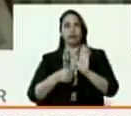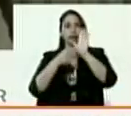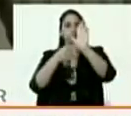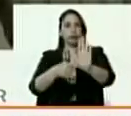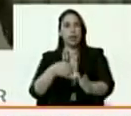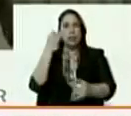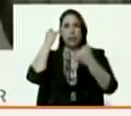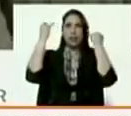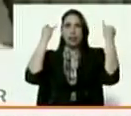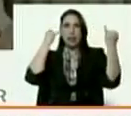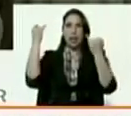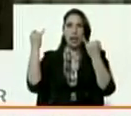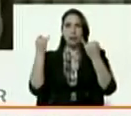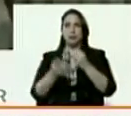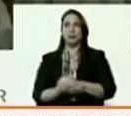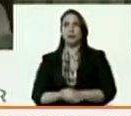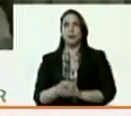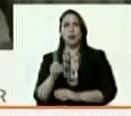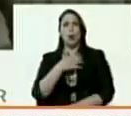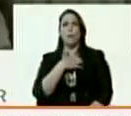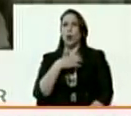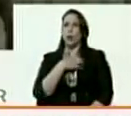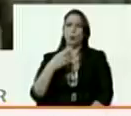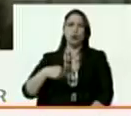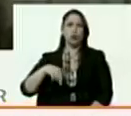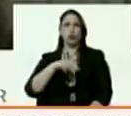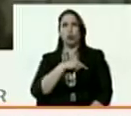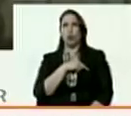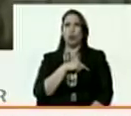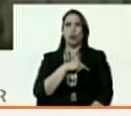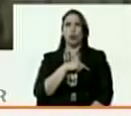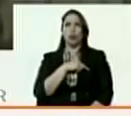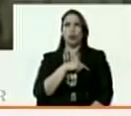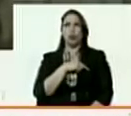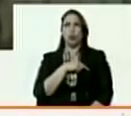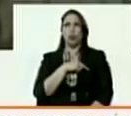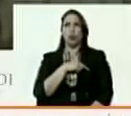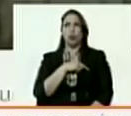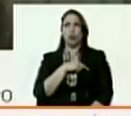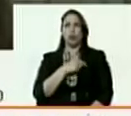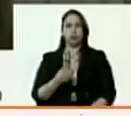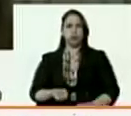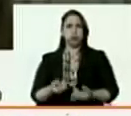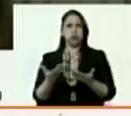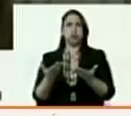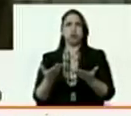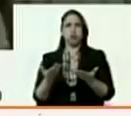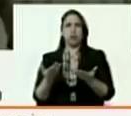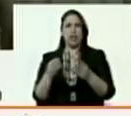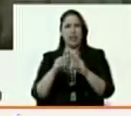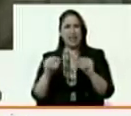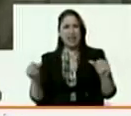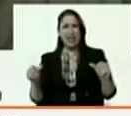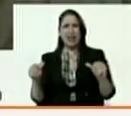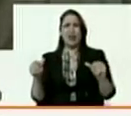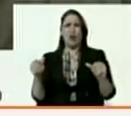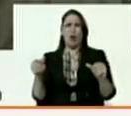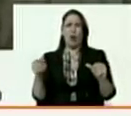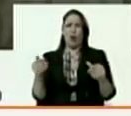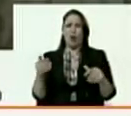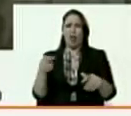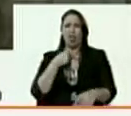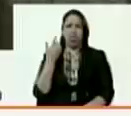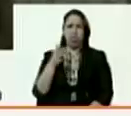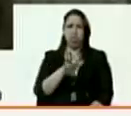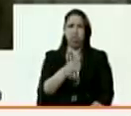ideas, para las ideas. No podemos nosotros entrar en el terreno de aniquilarnos nosotros mismos,